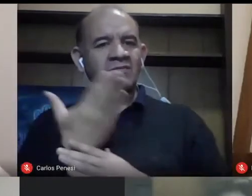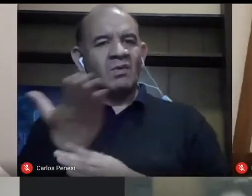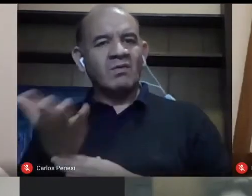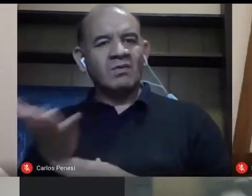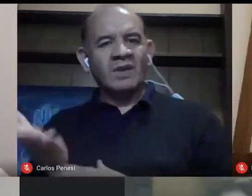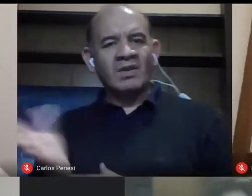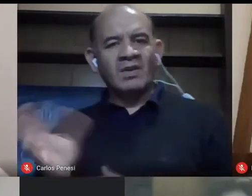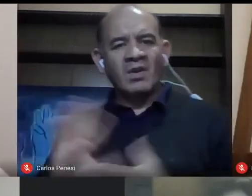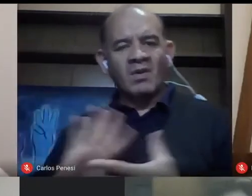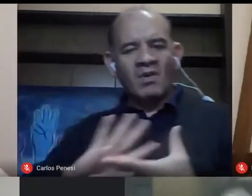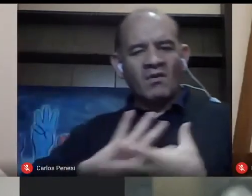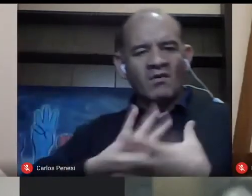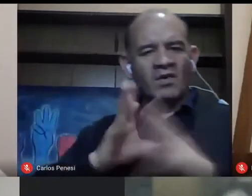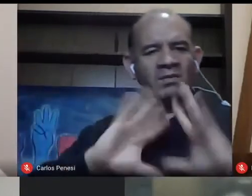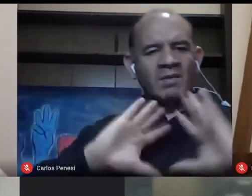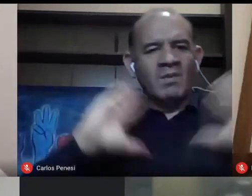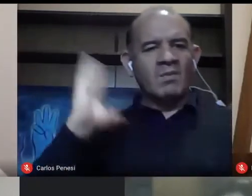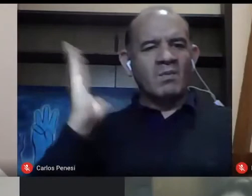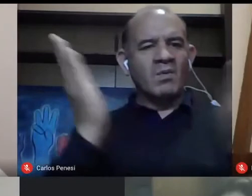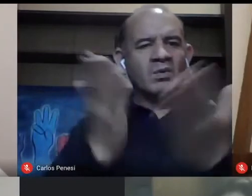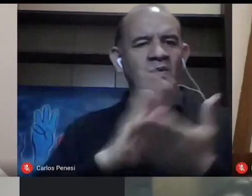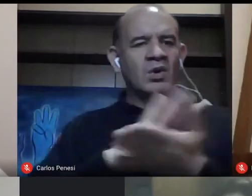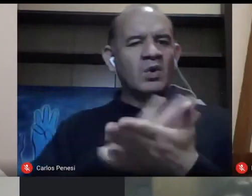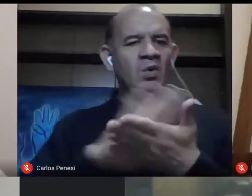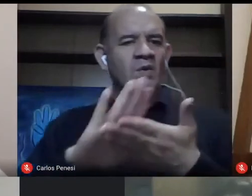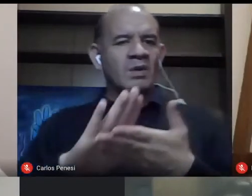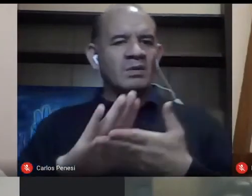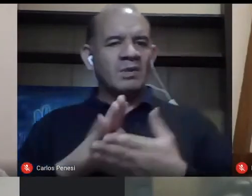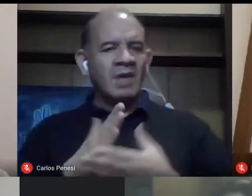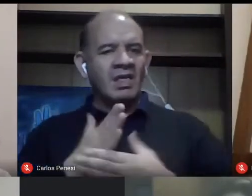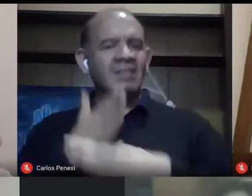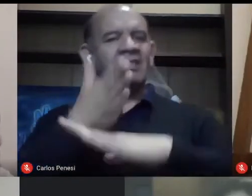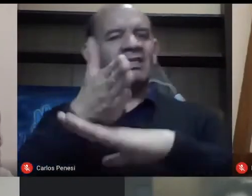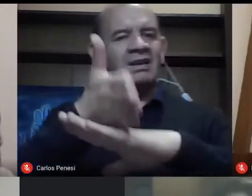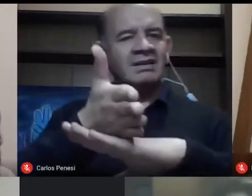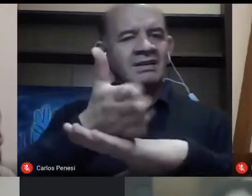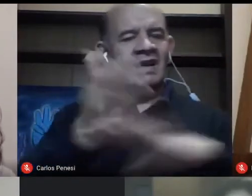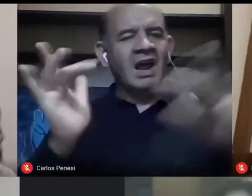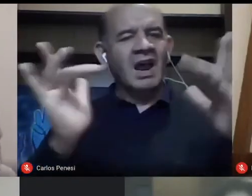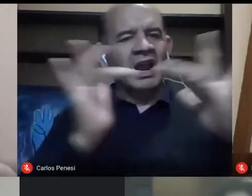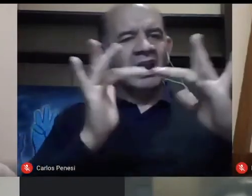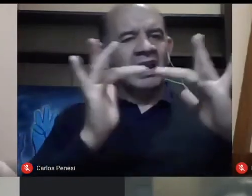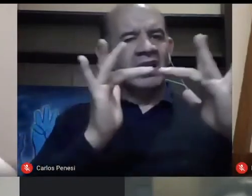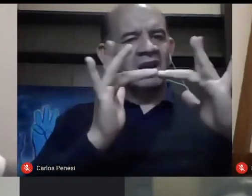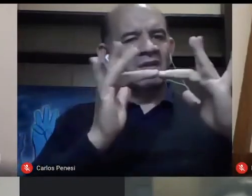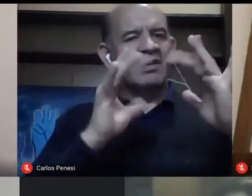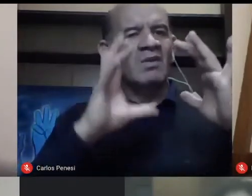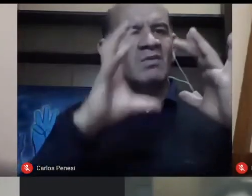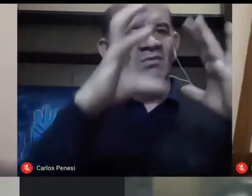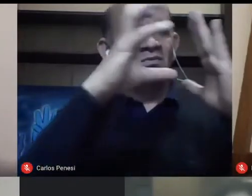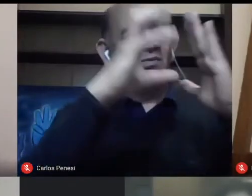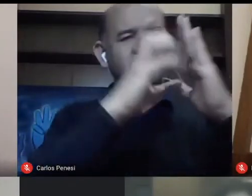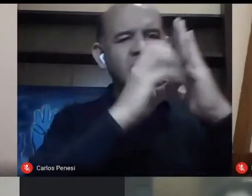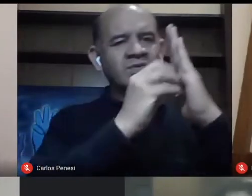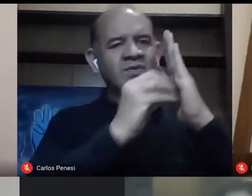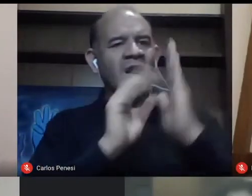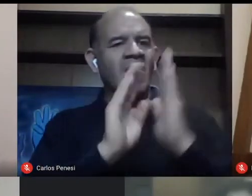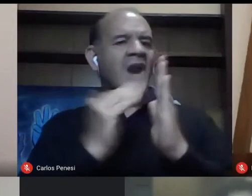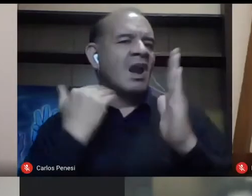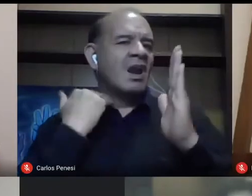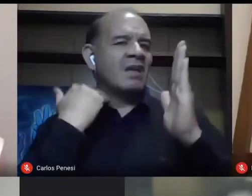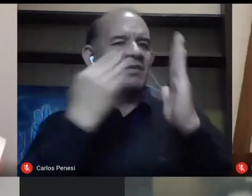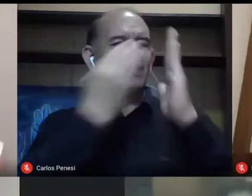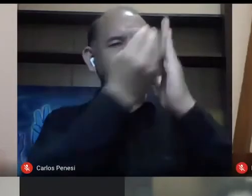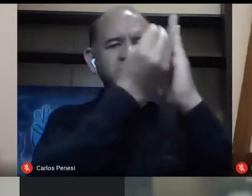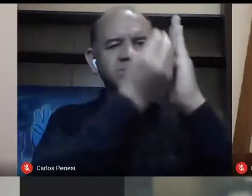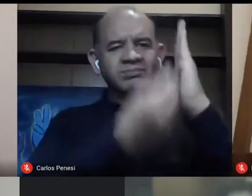nuevo. Nace el acceso a muchas cuestiones que para otros es muy